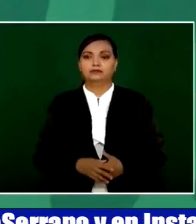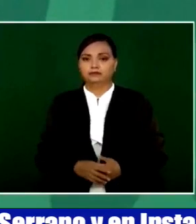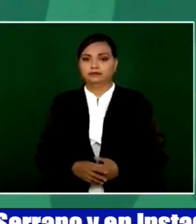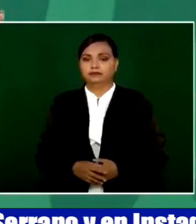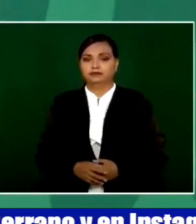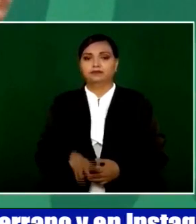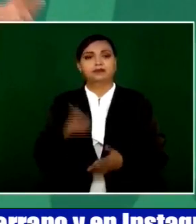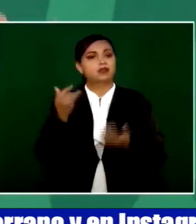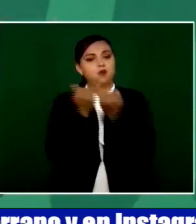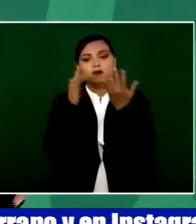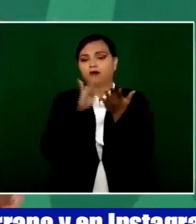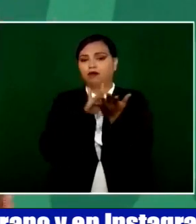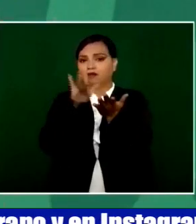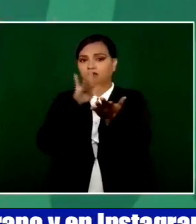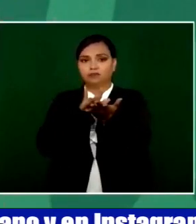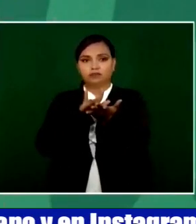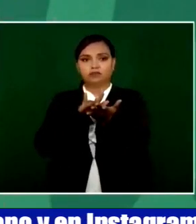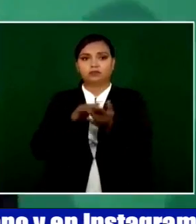y apoyo.